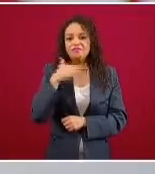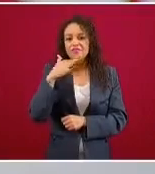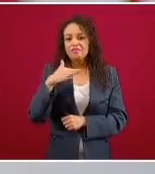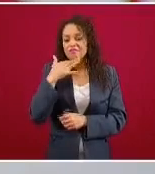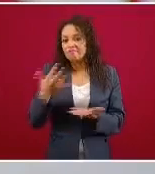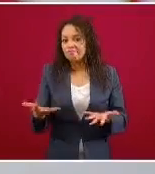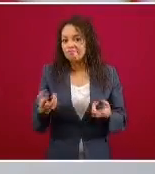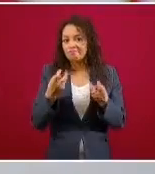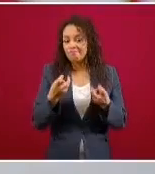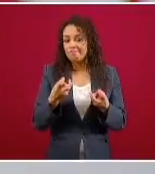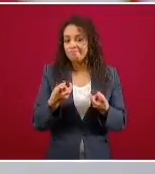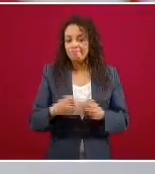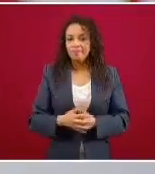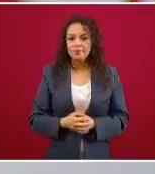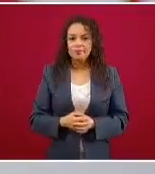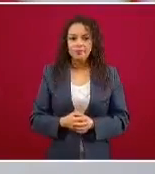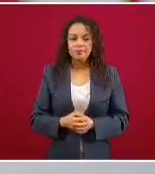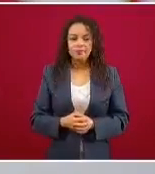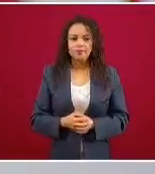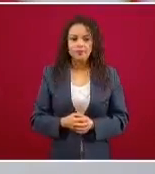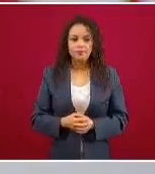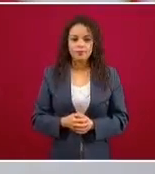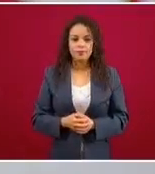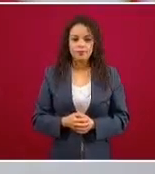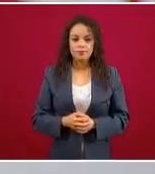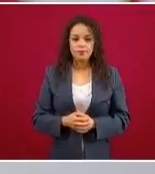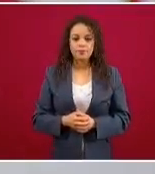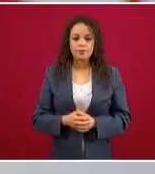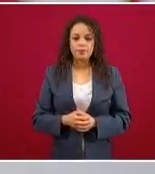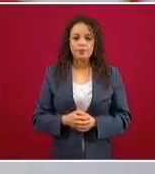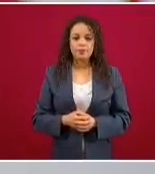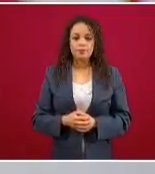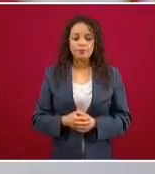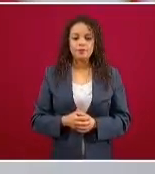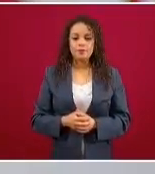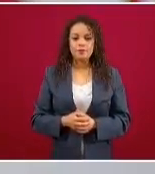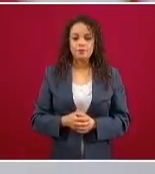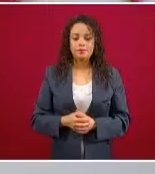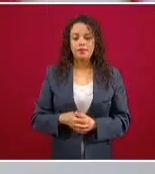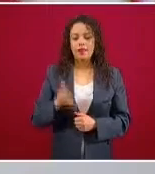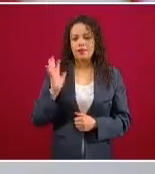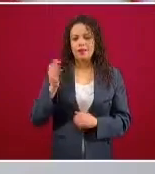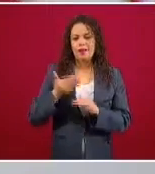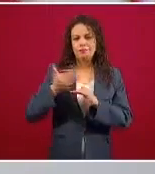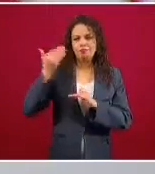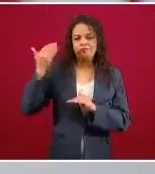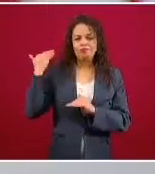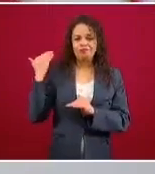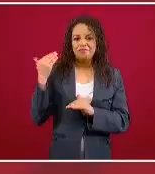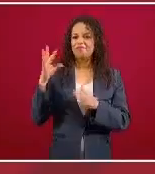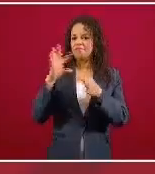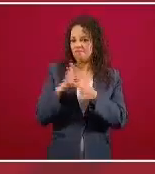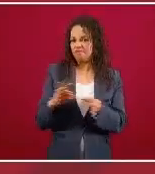Ya hemos hablado en otros momentos que antes